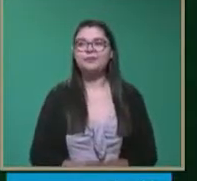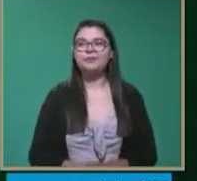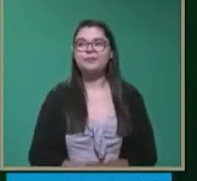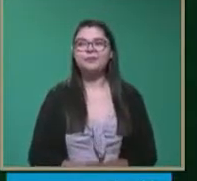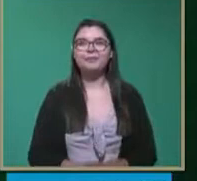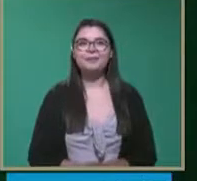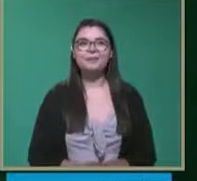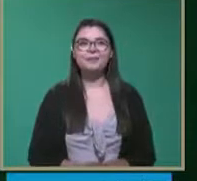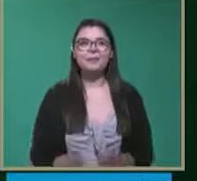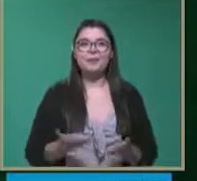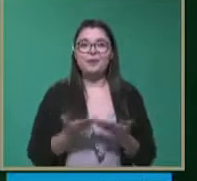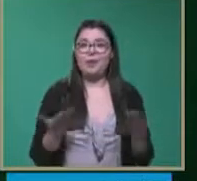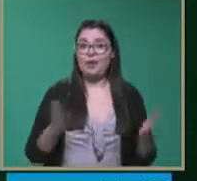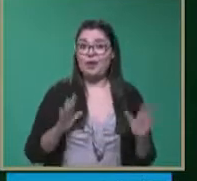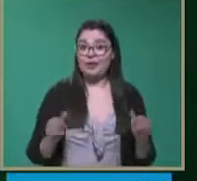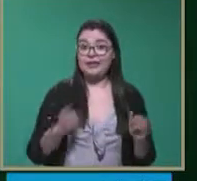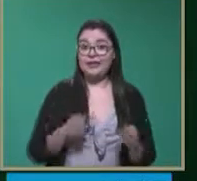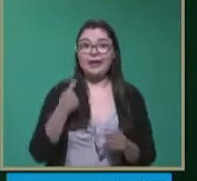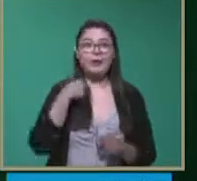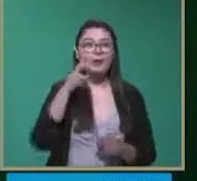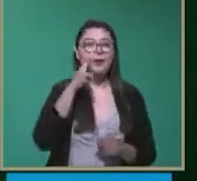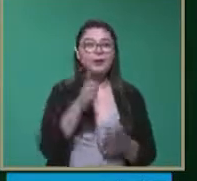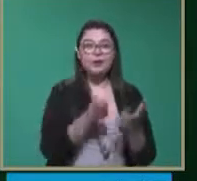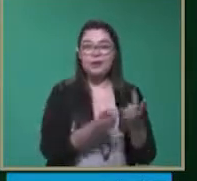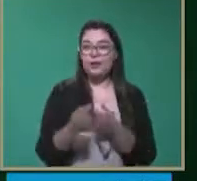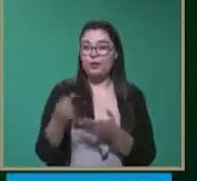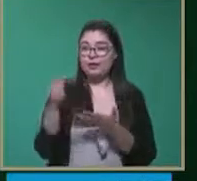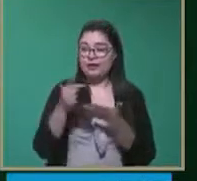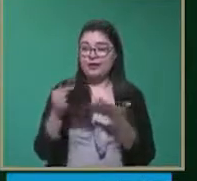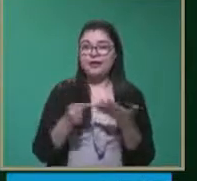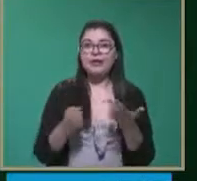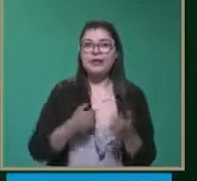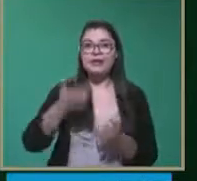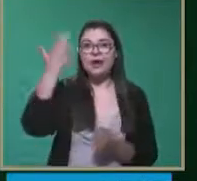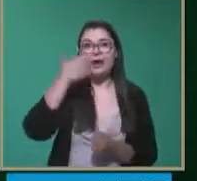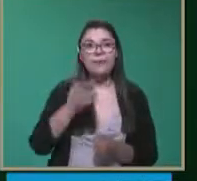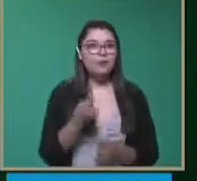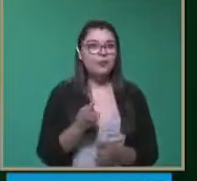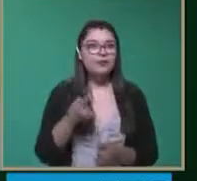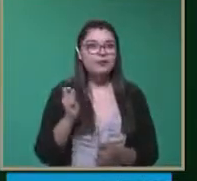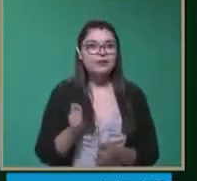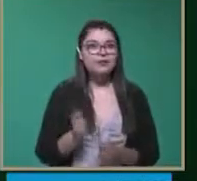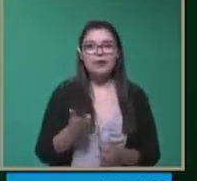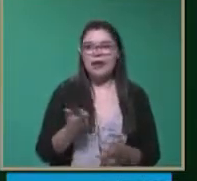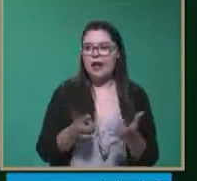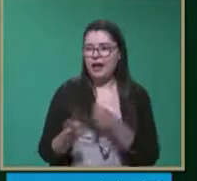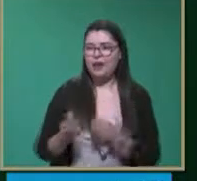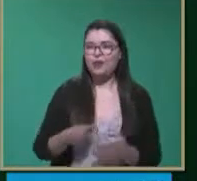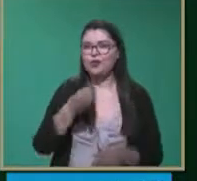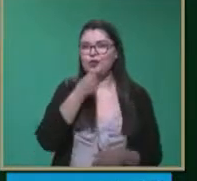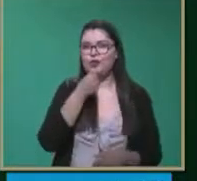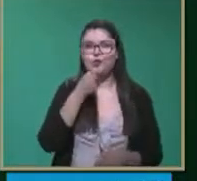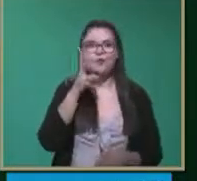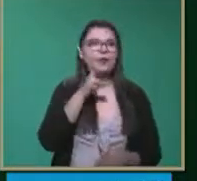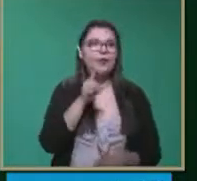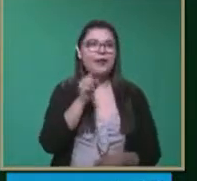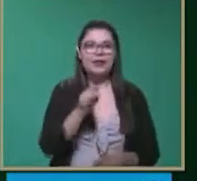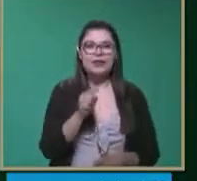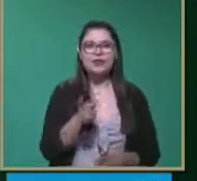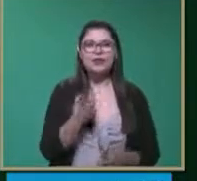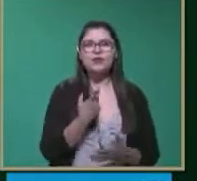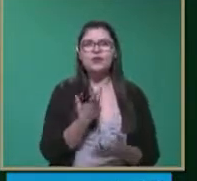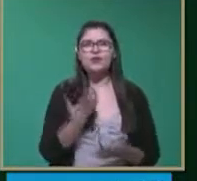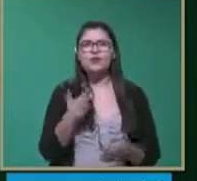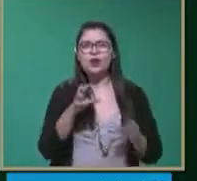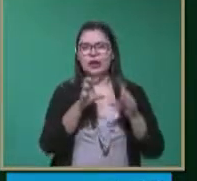que reconocimos sus características y sabemos qué es, porque a veces, maestras, los niños ven este tipo de imágenes o gráficos y no saben